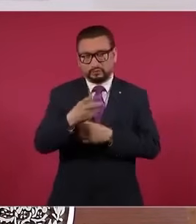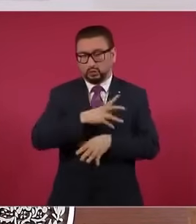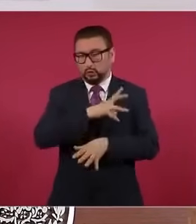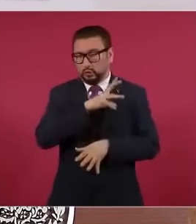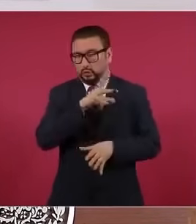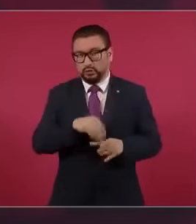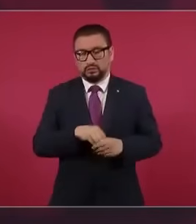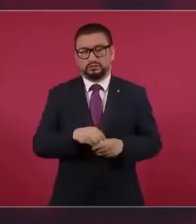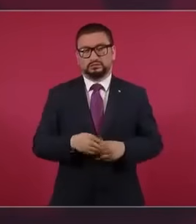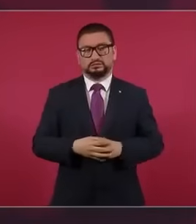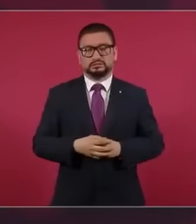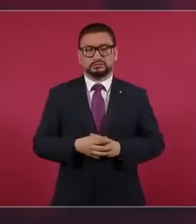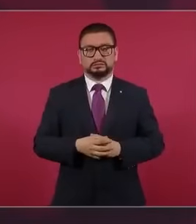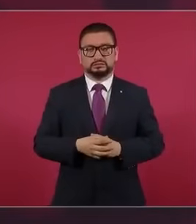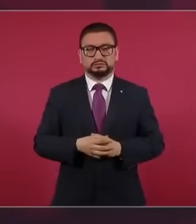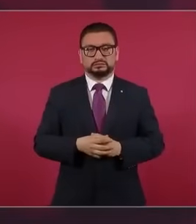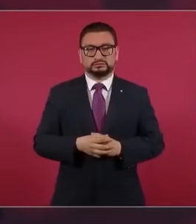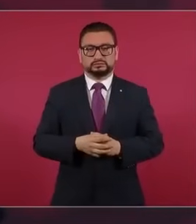Ya